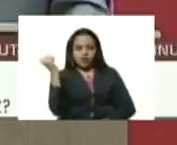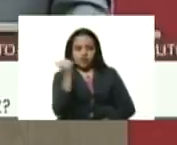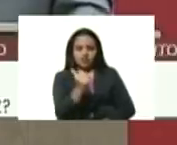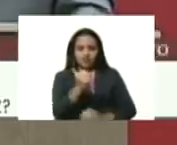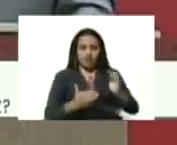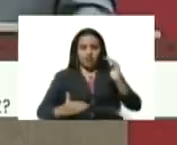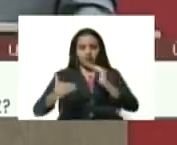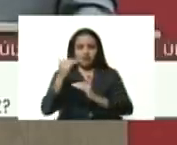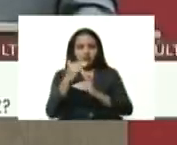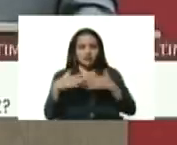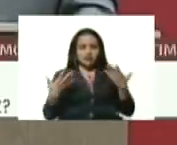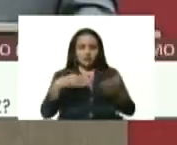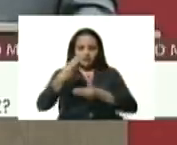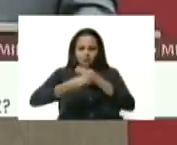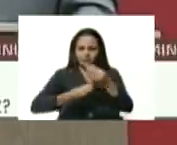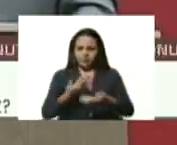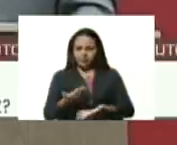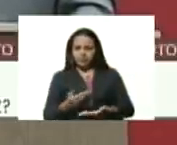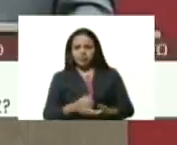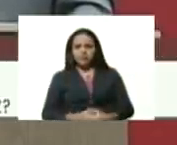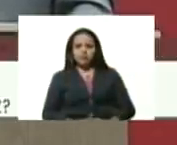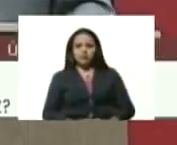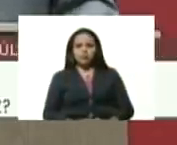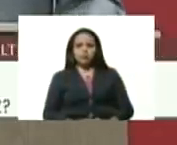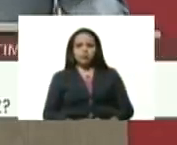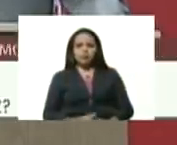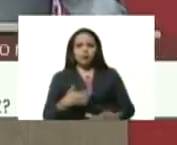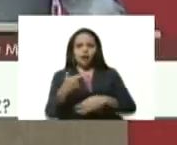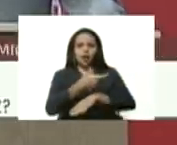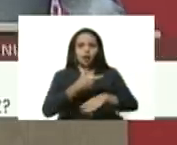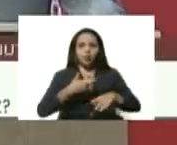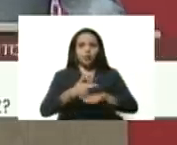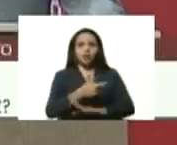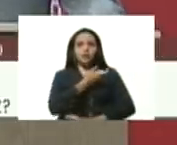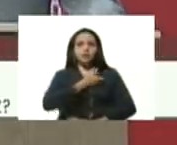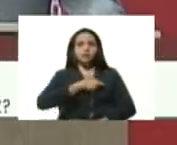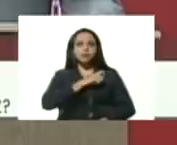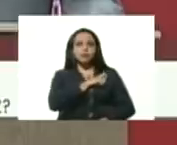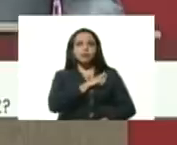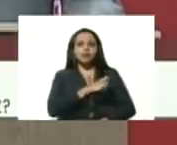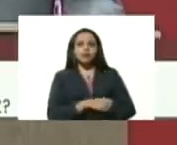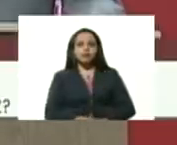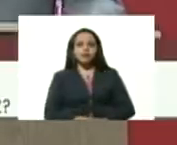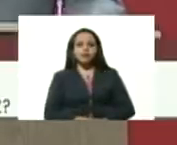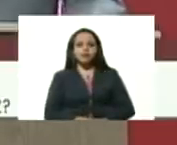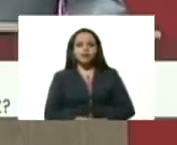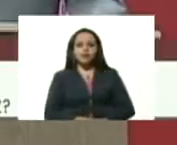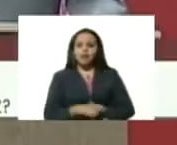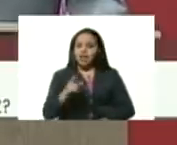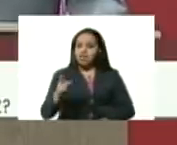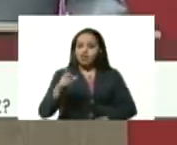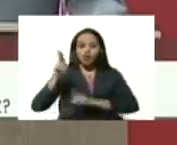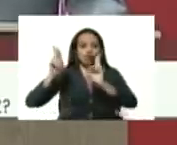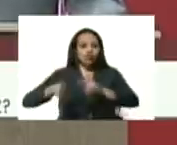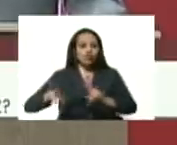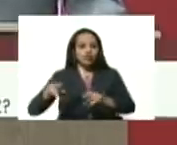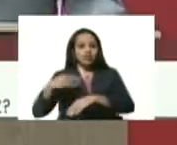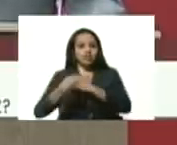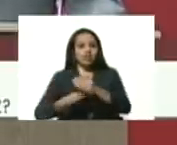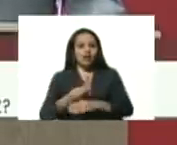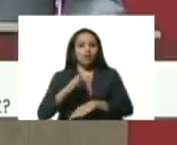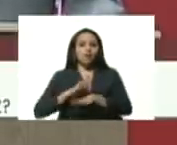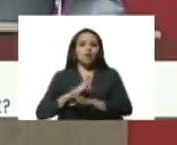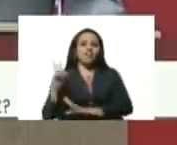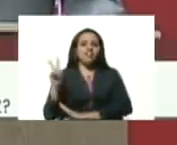¿Qué haría en ese caso el gobierno de España? Eso jamás ocurriría porque